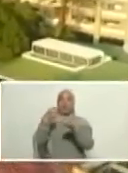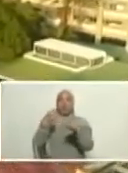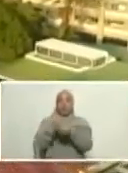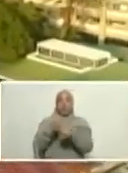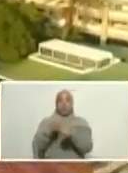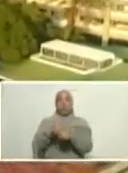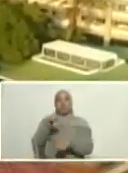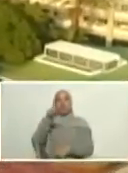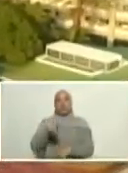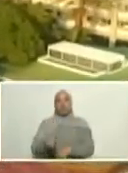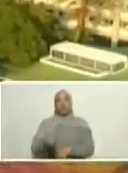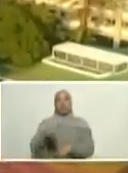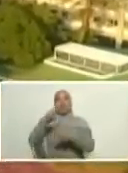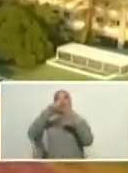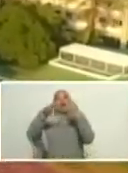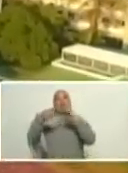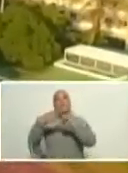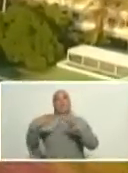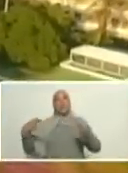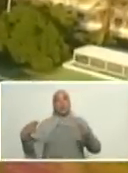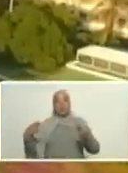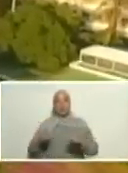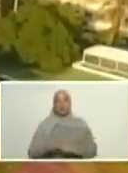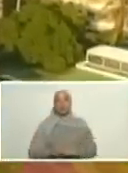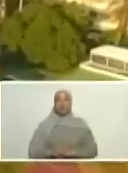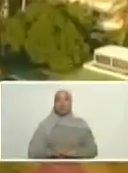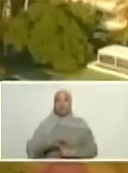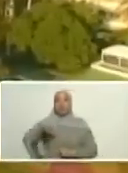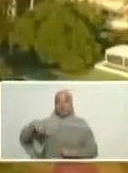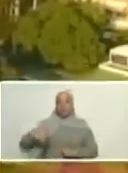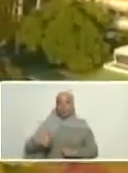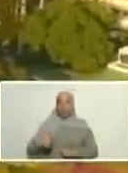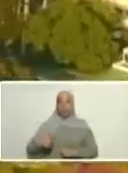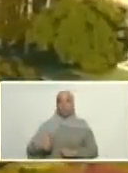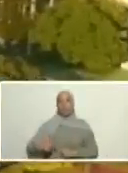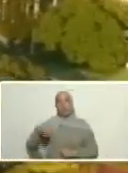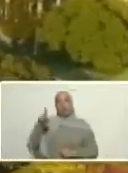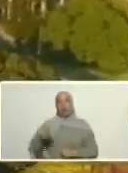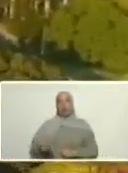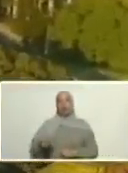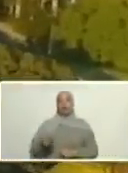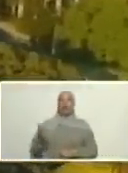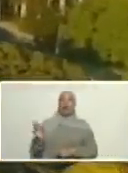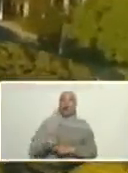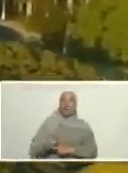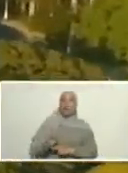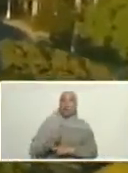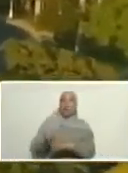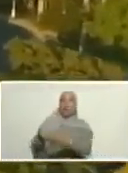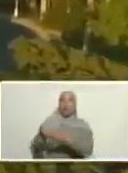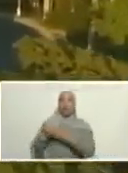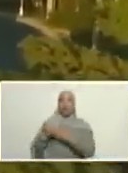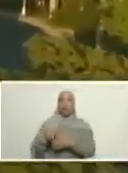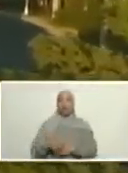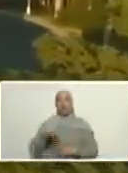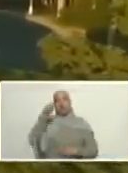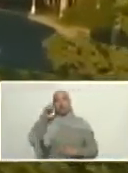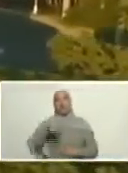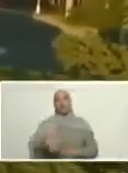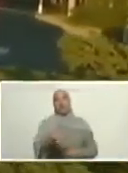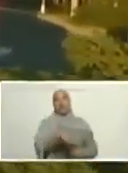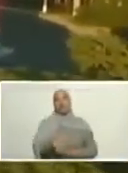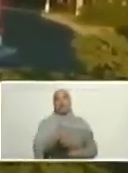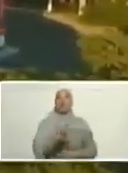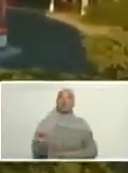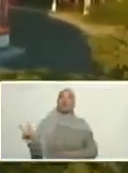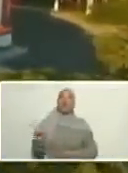además garantizar la paz, la seguridad en nuestras fronteras y además beneficiar directamente a los pueblos de